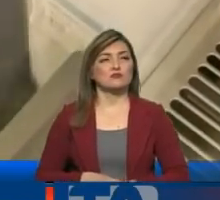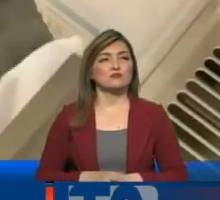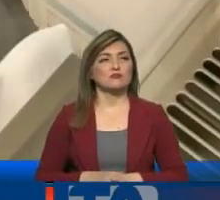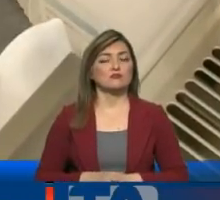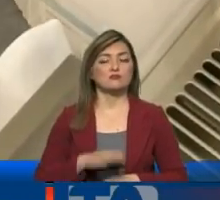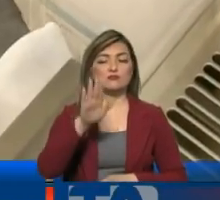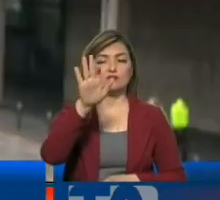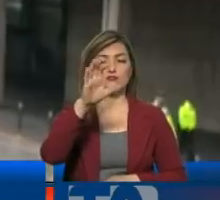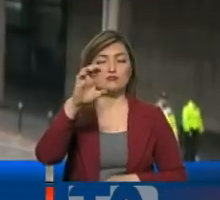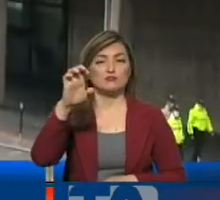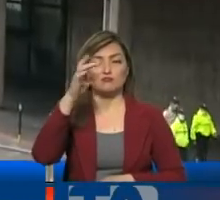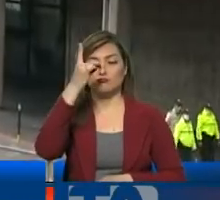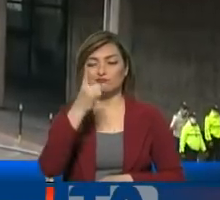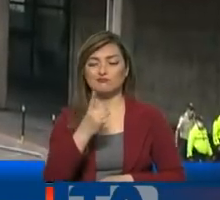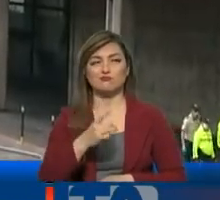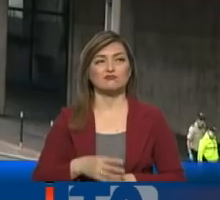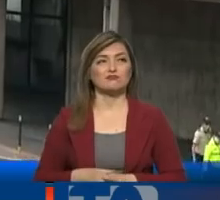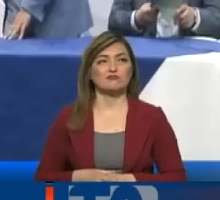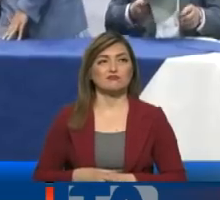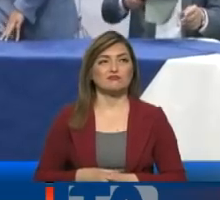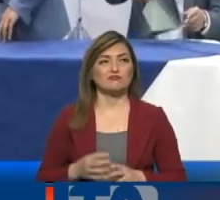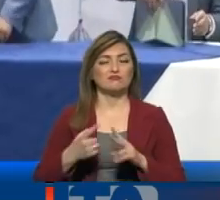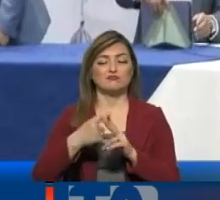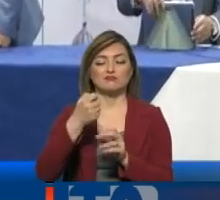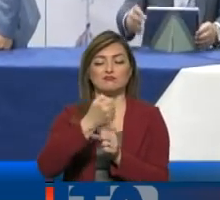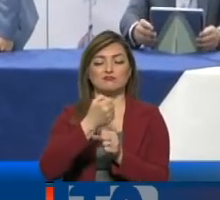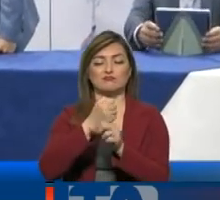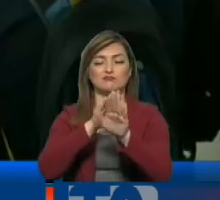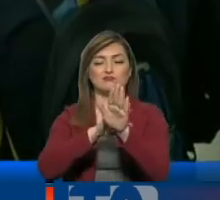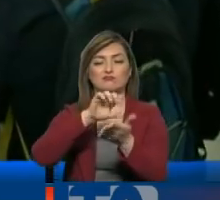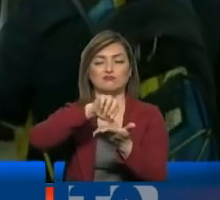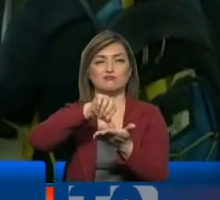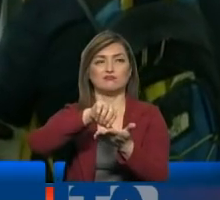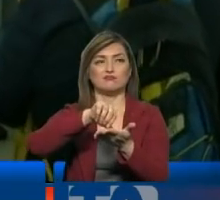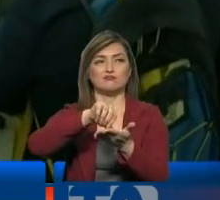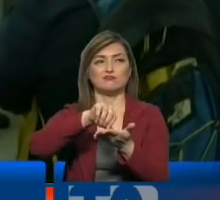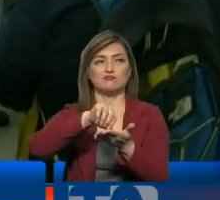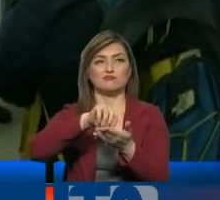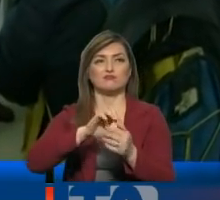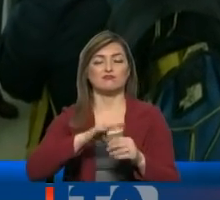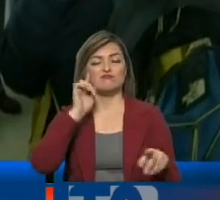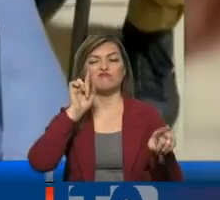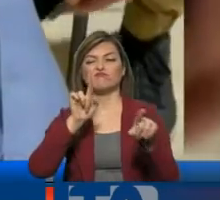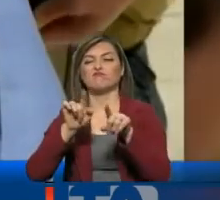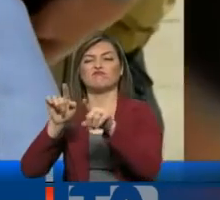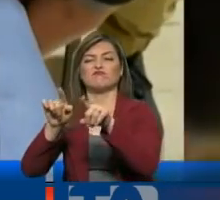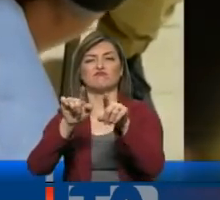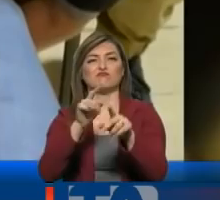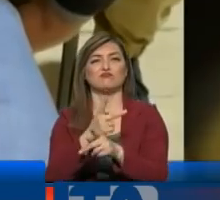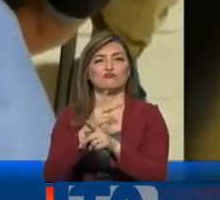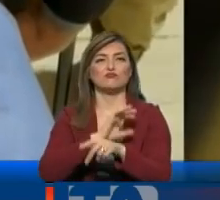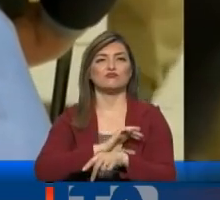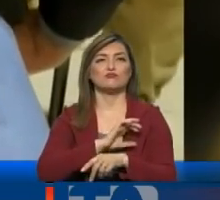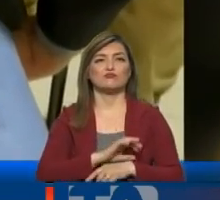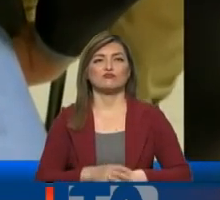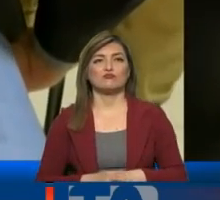una vez que se pronuncie el tribunal, comiencen ya a trabajar en favor de la ciudad haciendo consensos. ¿Sí? El Consejo